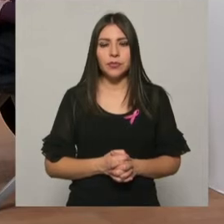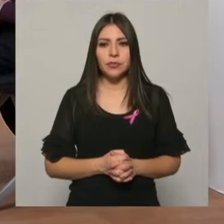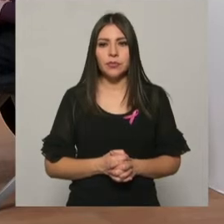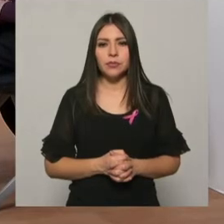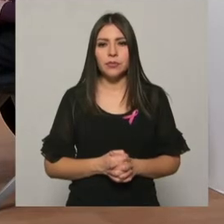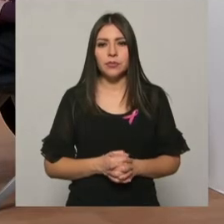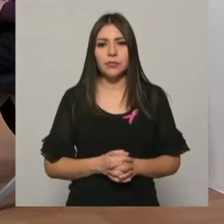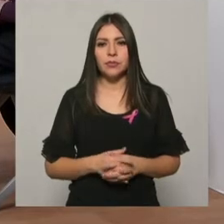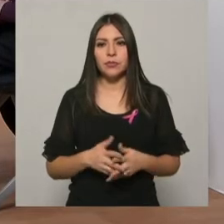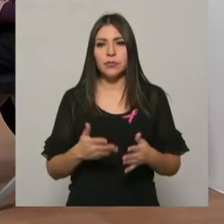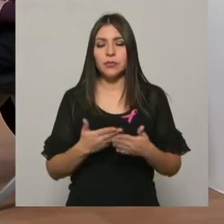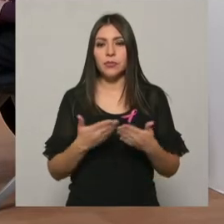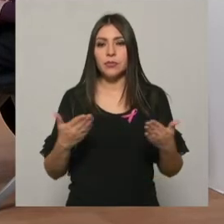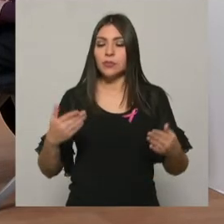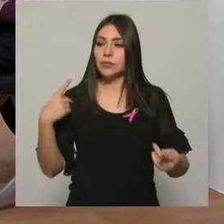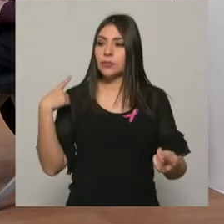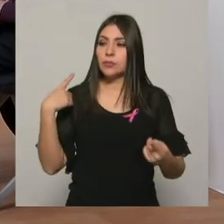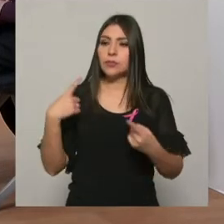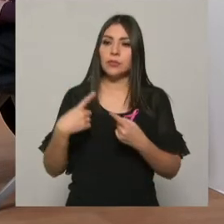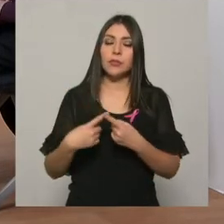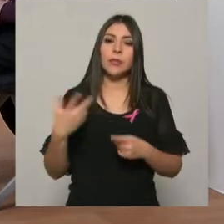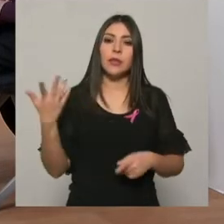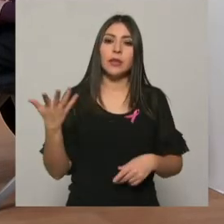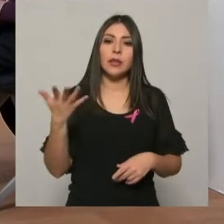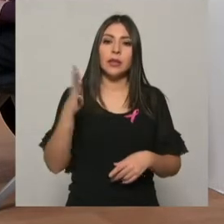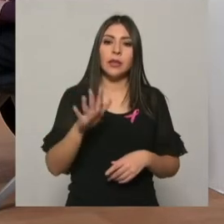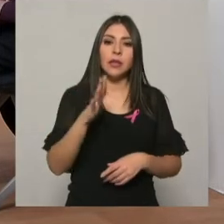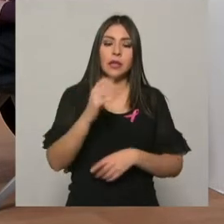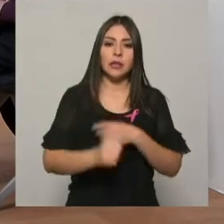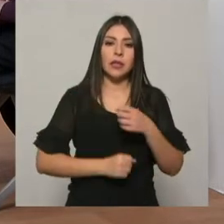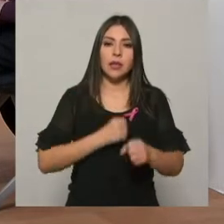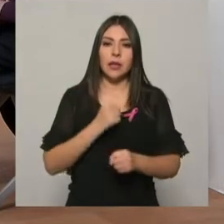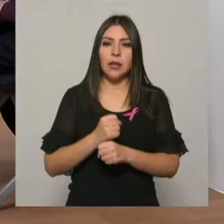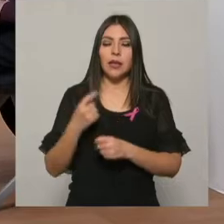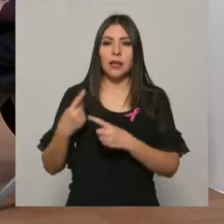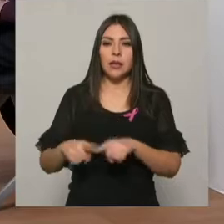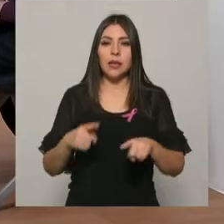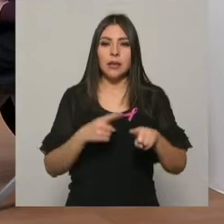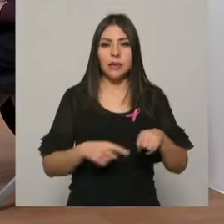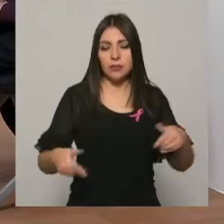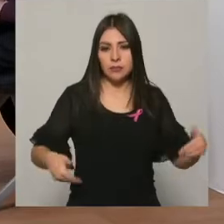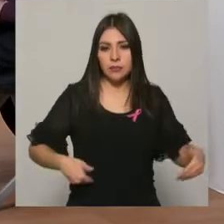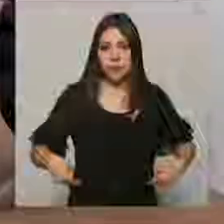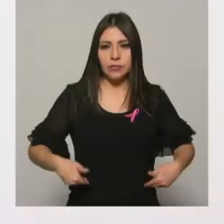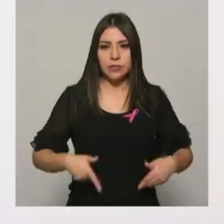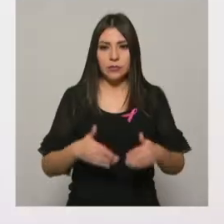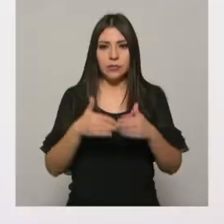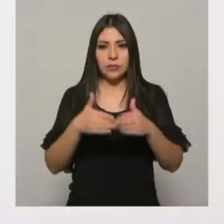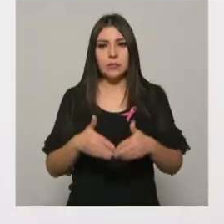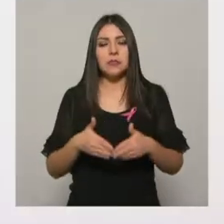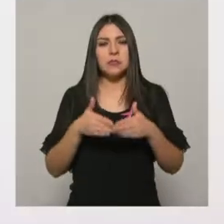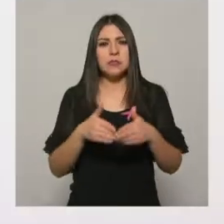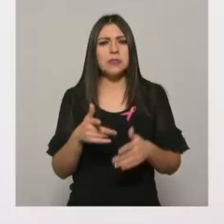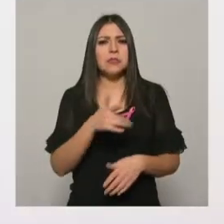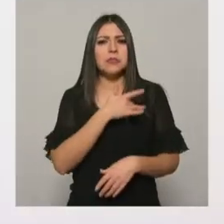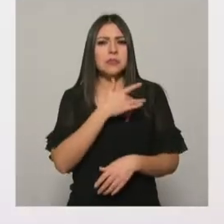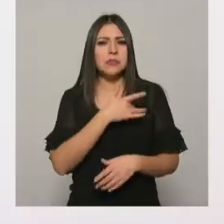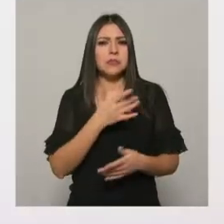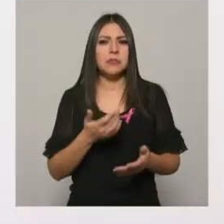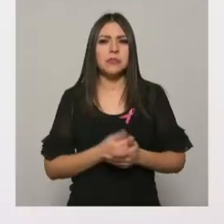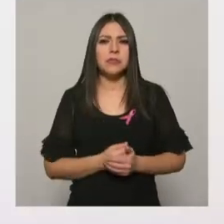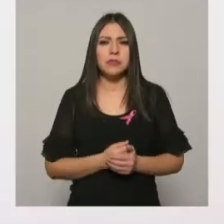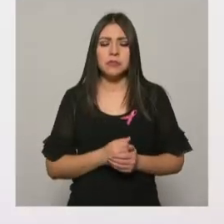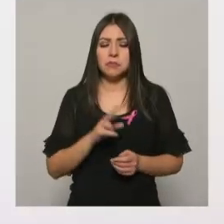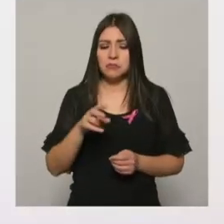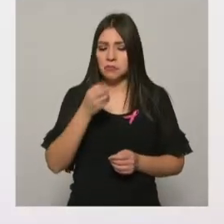10 años, como comenta Juan, que llevan presentando obras de teatro en las Chinampas. Fantástico. Yo lo recomiendo a la gente